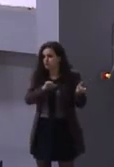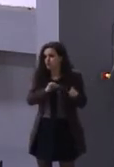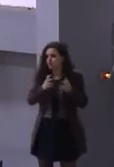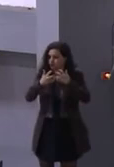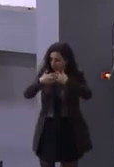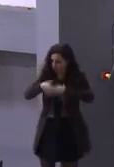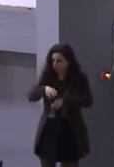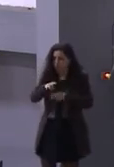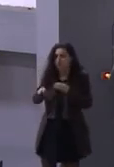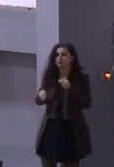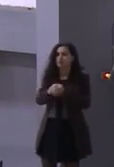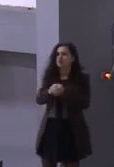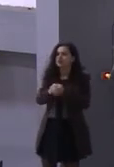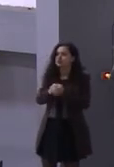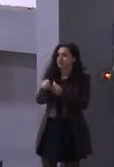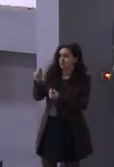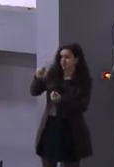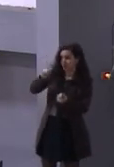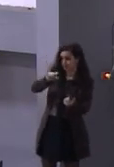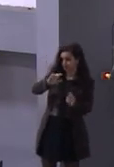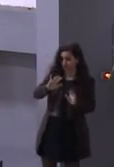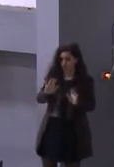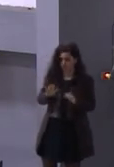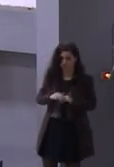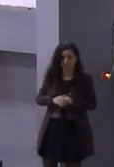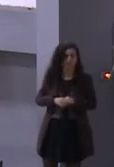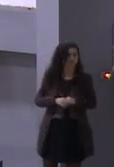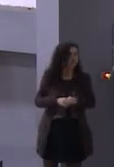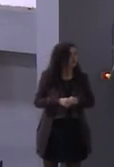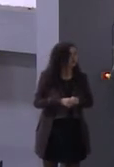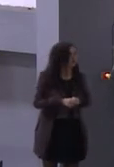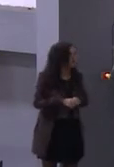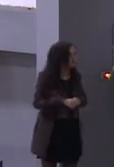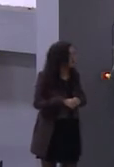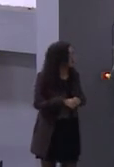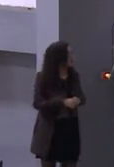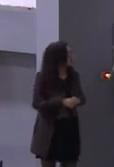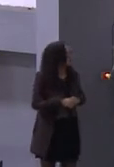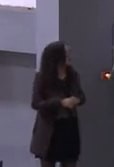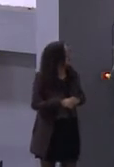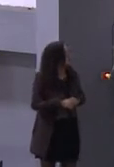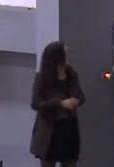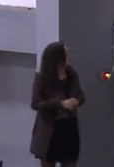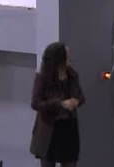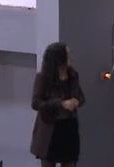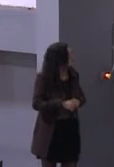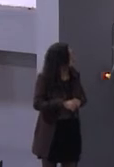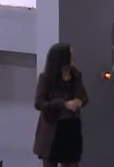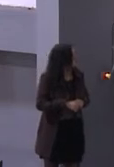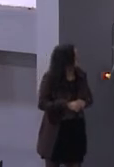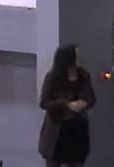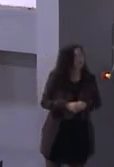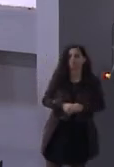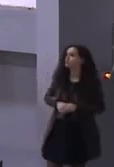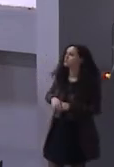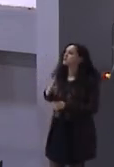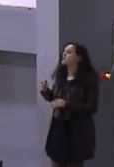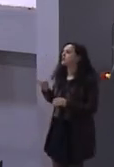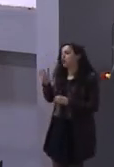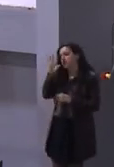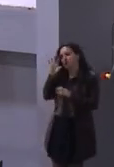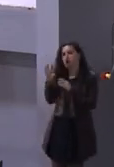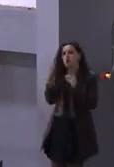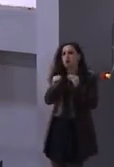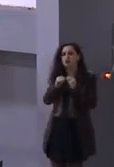e inversión. Bueno. Lo otro es en relación, lo otro en relación con la implementación de los acuerdos, esto es